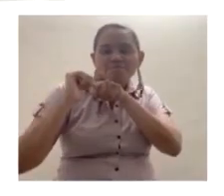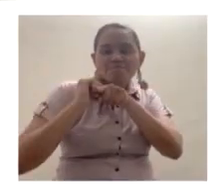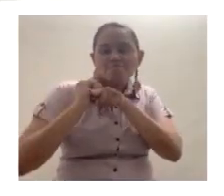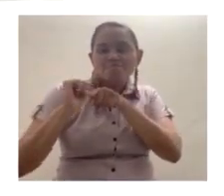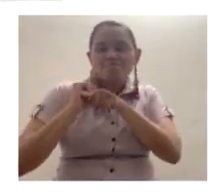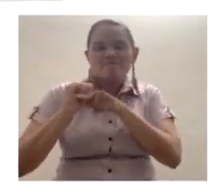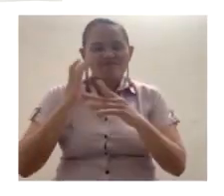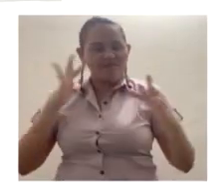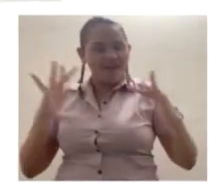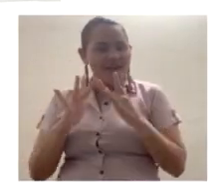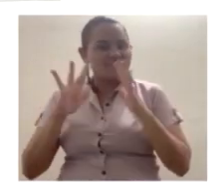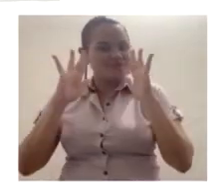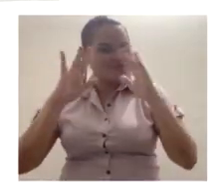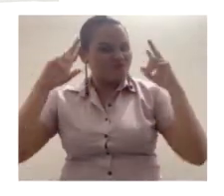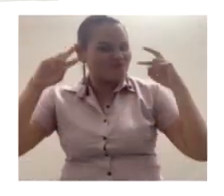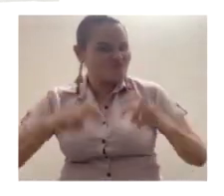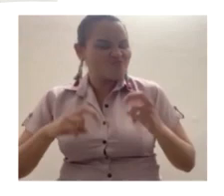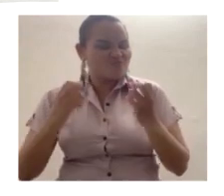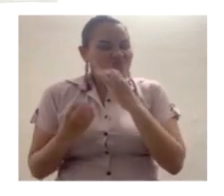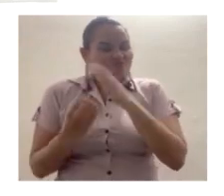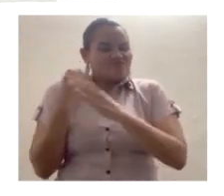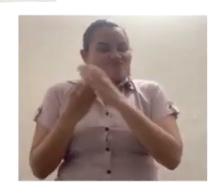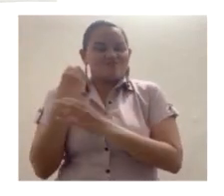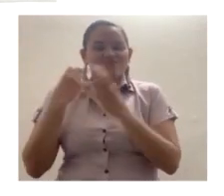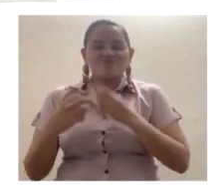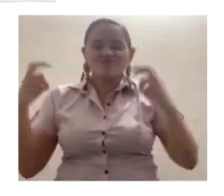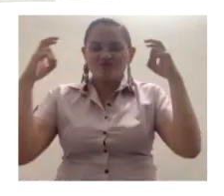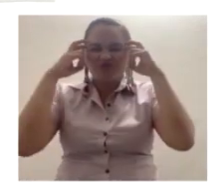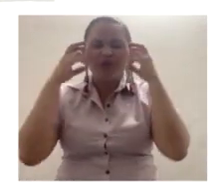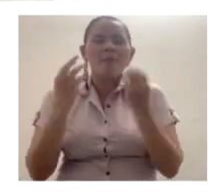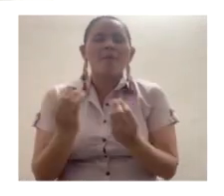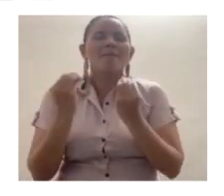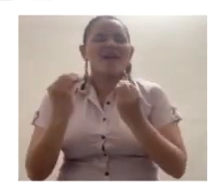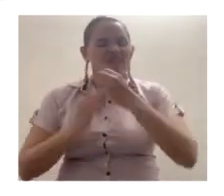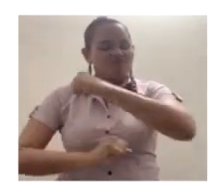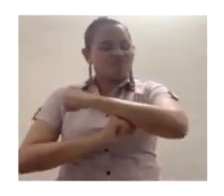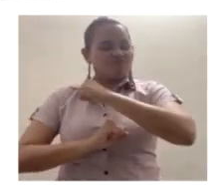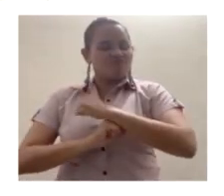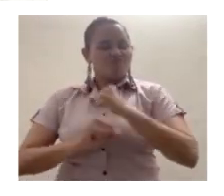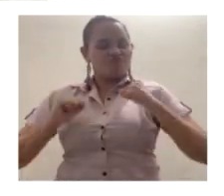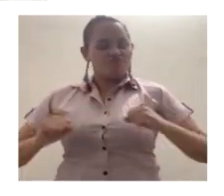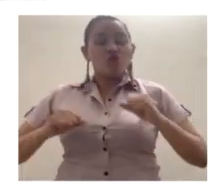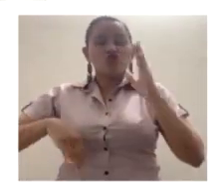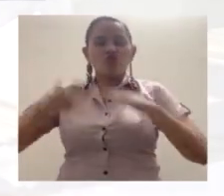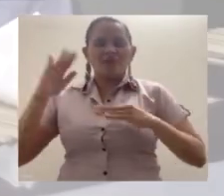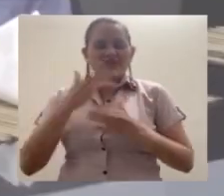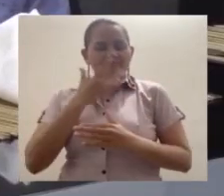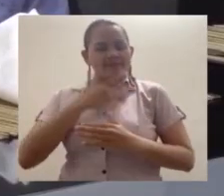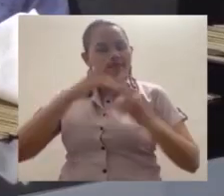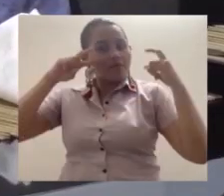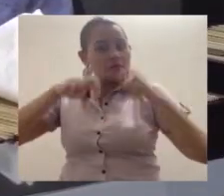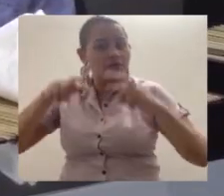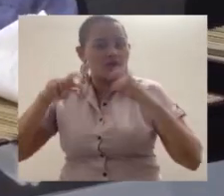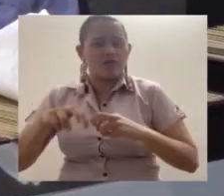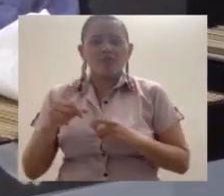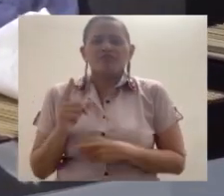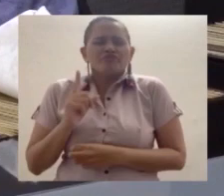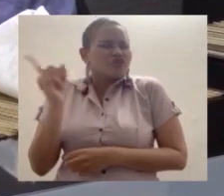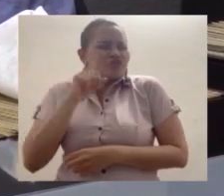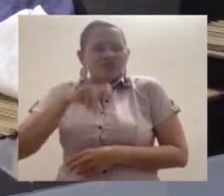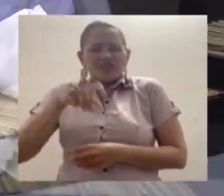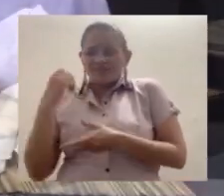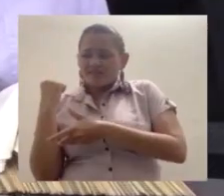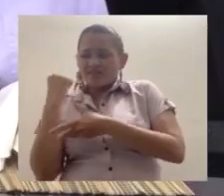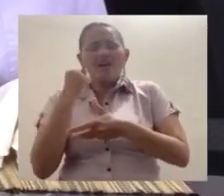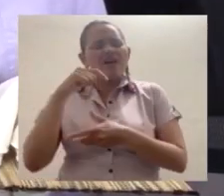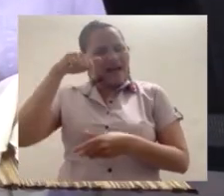que ese capital semilla, ese capital humano semilla, se vaya formando y fortaleciendo en capacidades de investigación. No necesitan recursos,